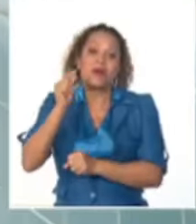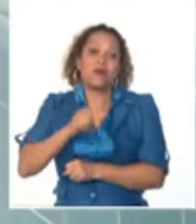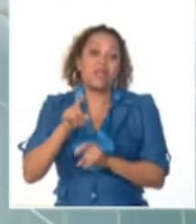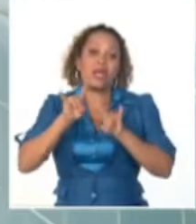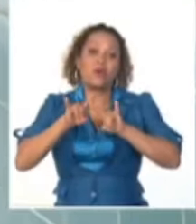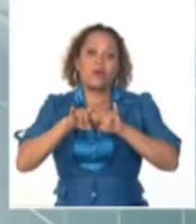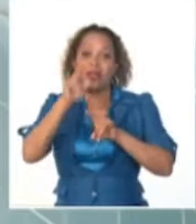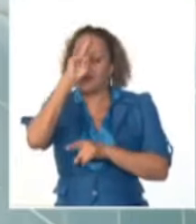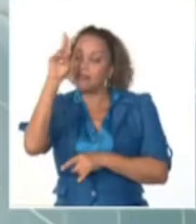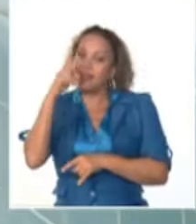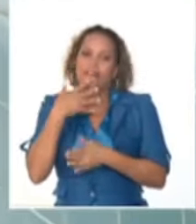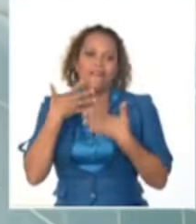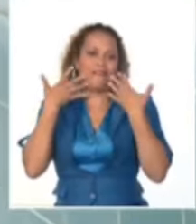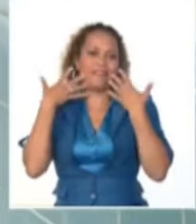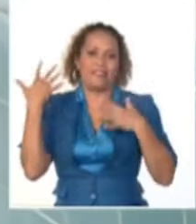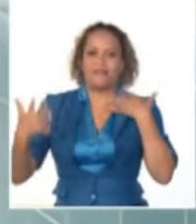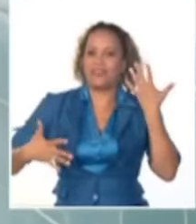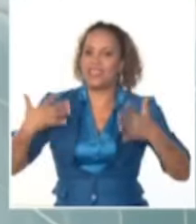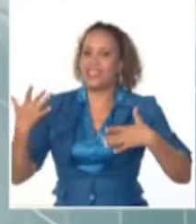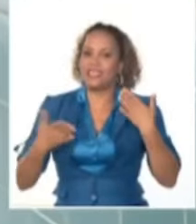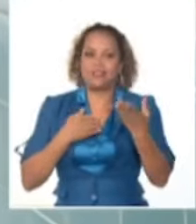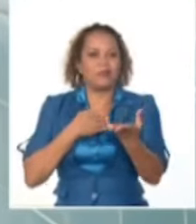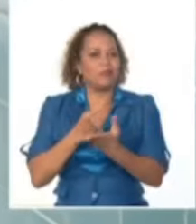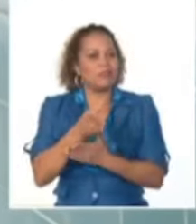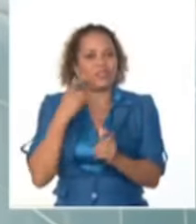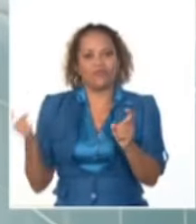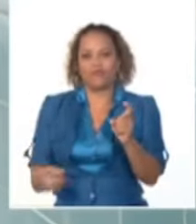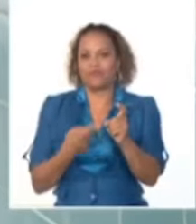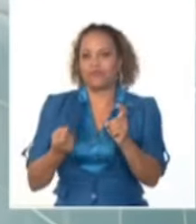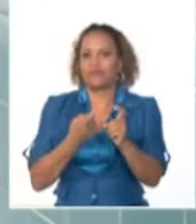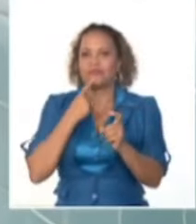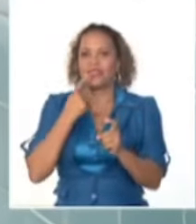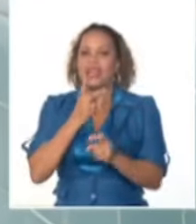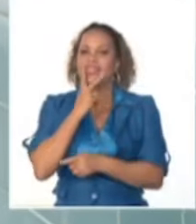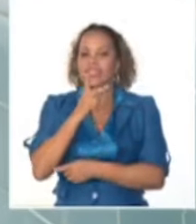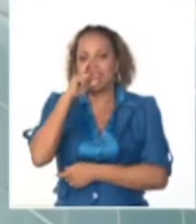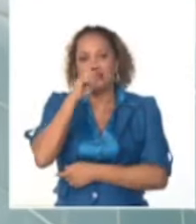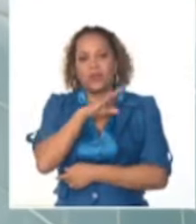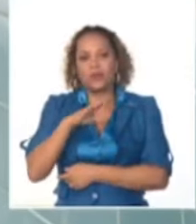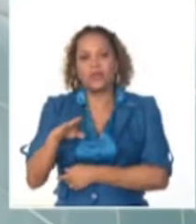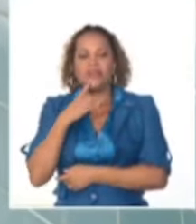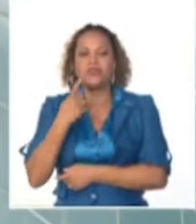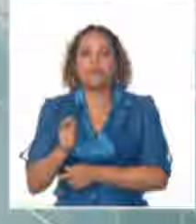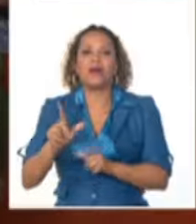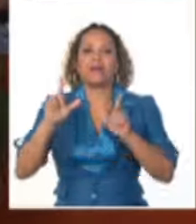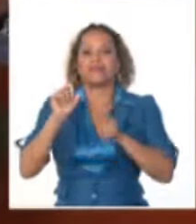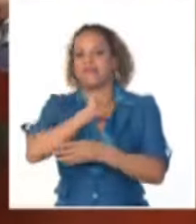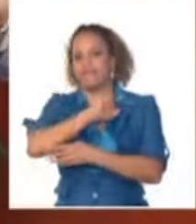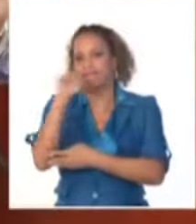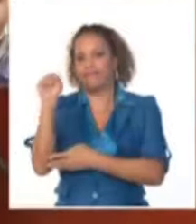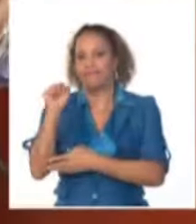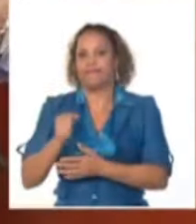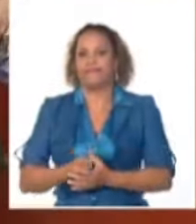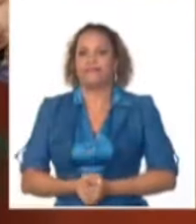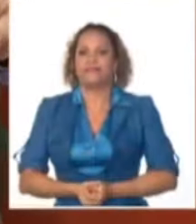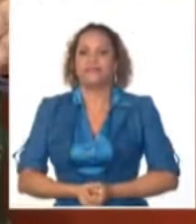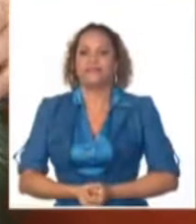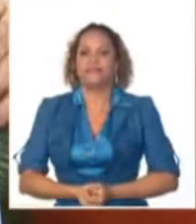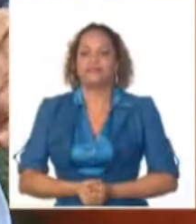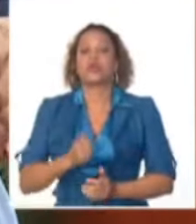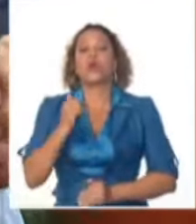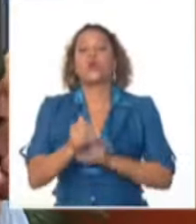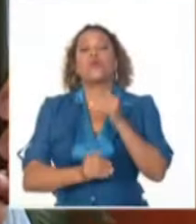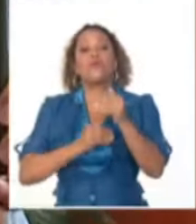y seguirán haciendo todo lo que tengan que hacer por nuestros niños y para mantener la distinción que hemos alcanzado. Un proceso de